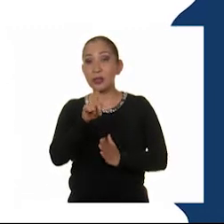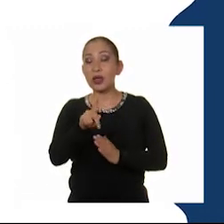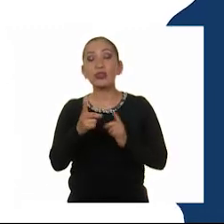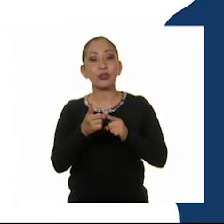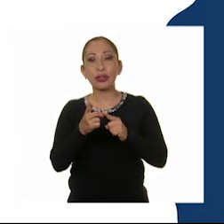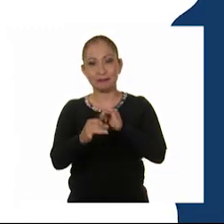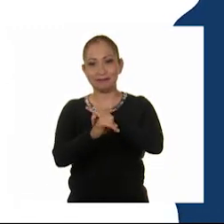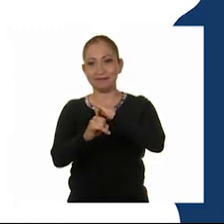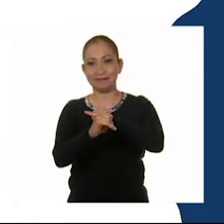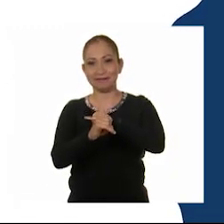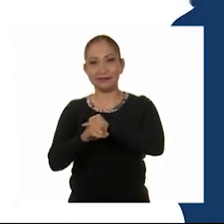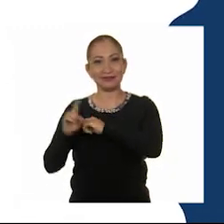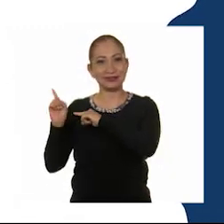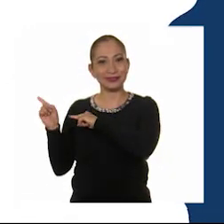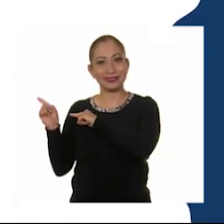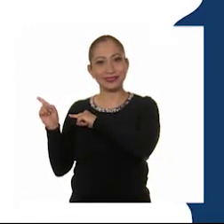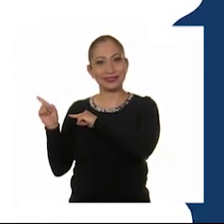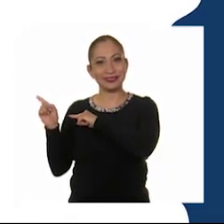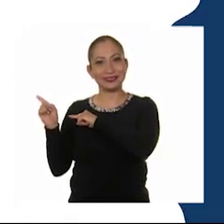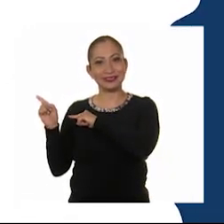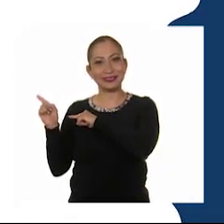en la página